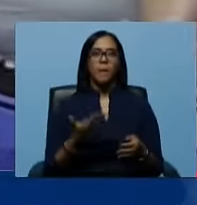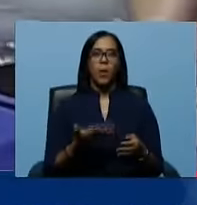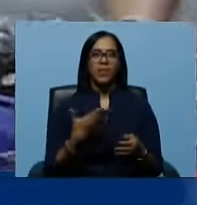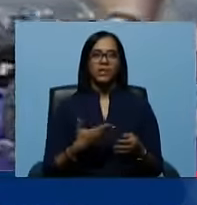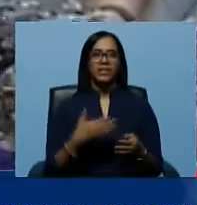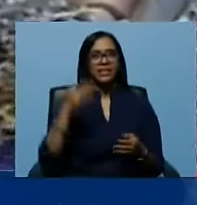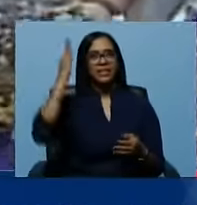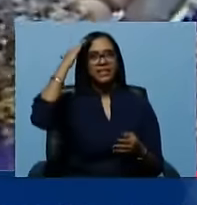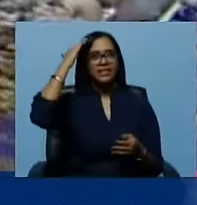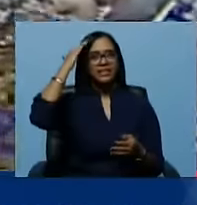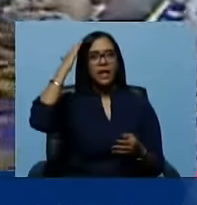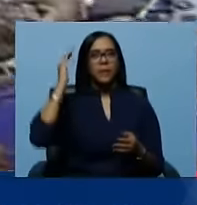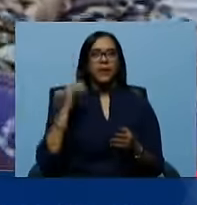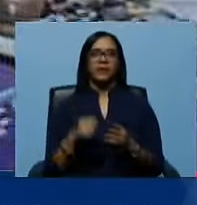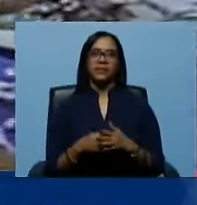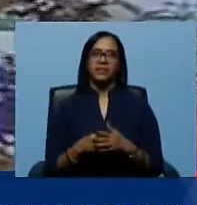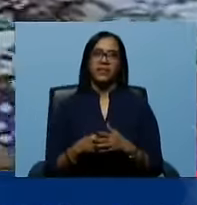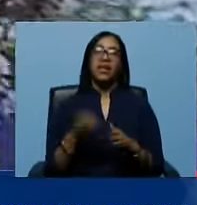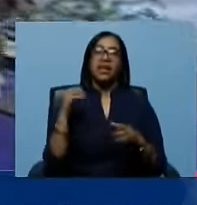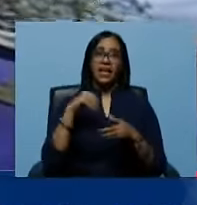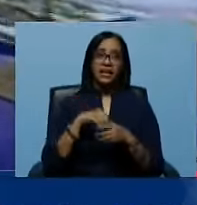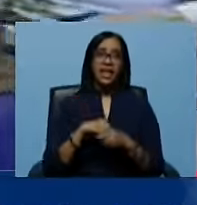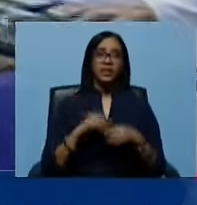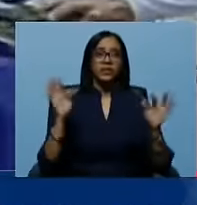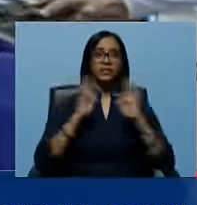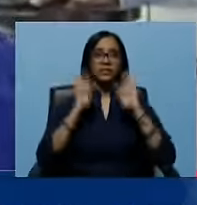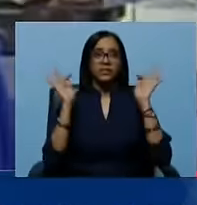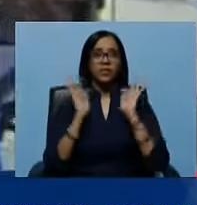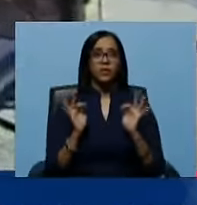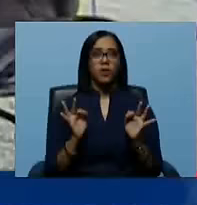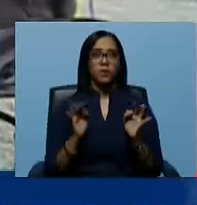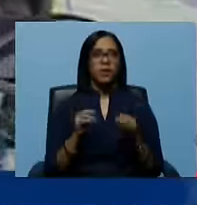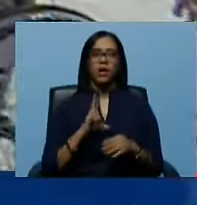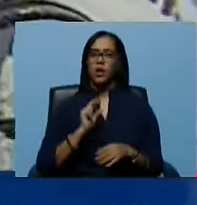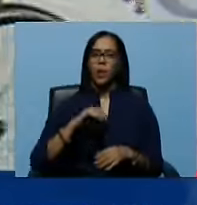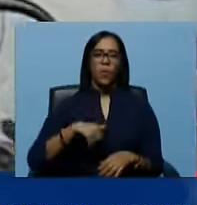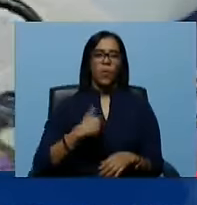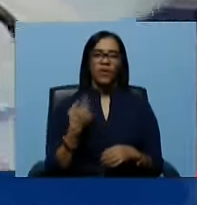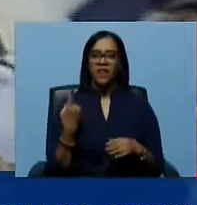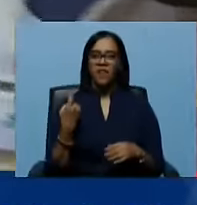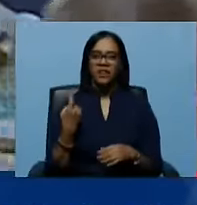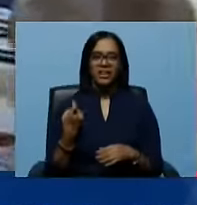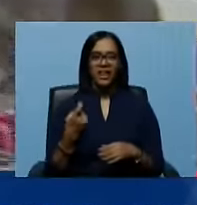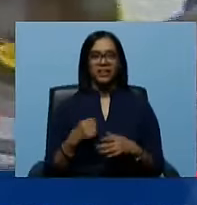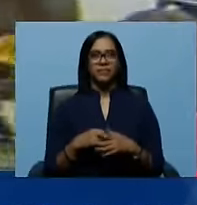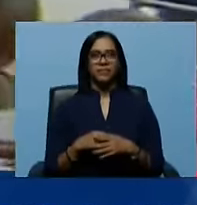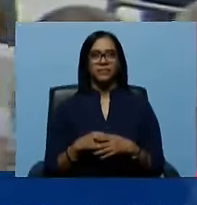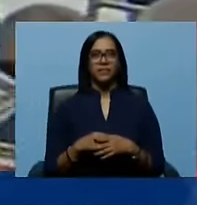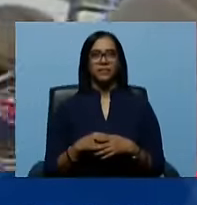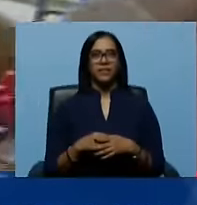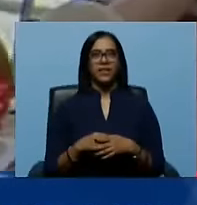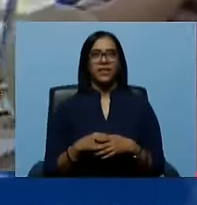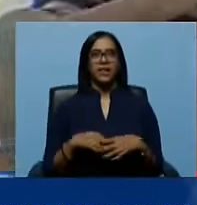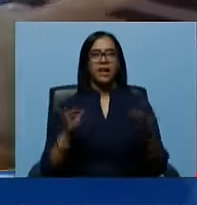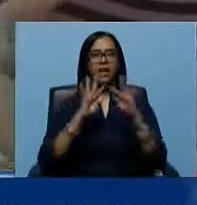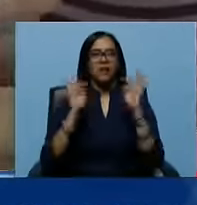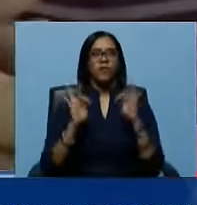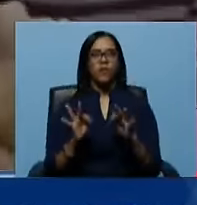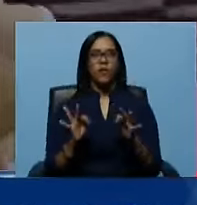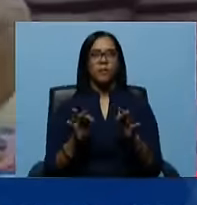se sepa que dentro de esta metodología no puede faltar el eje